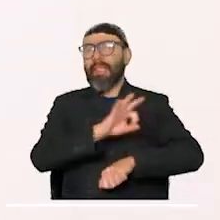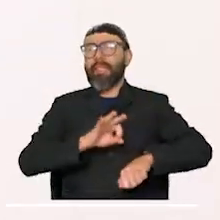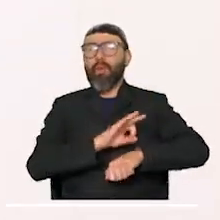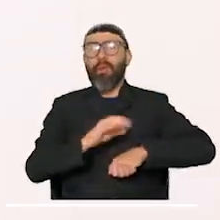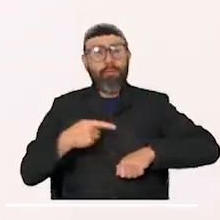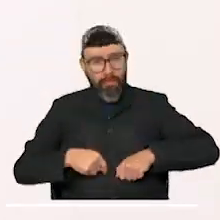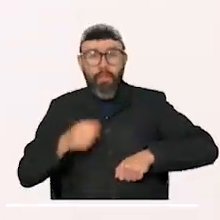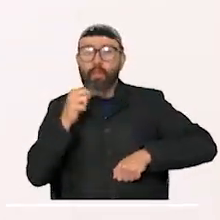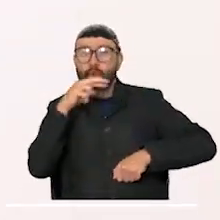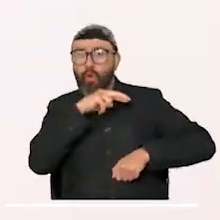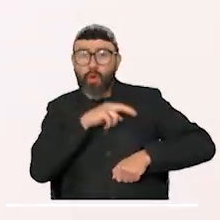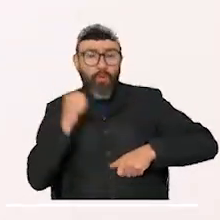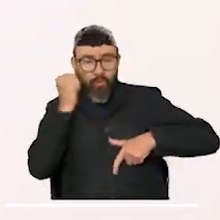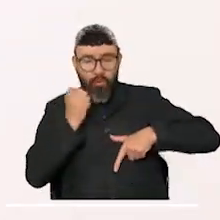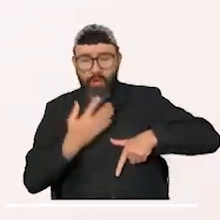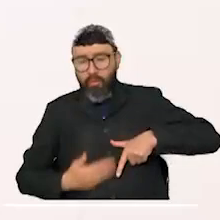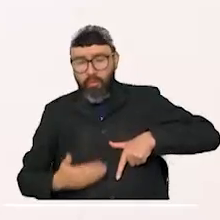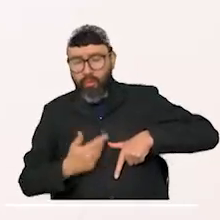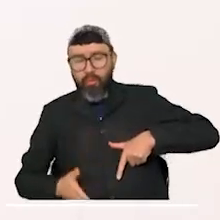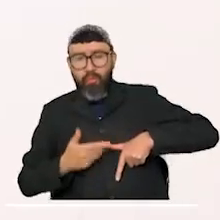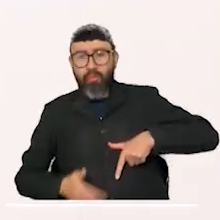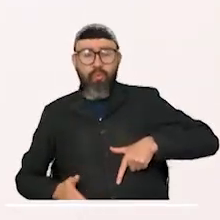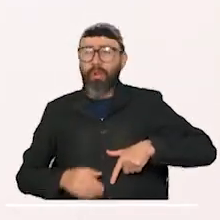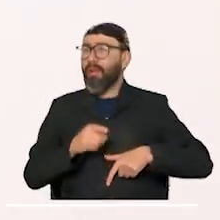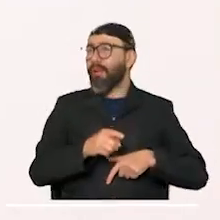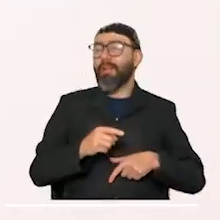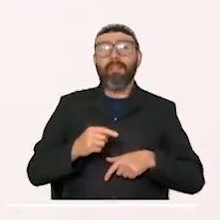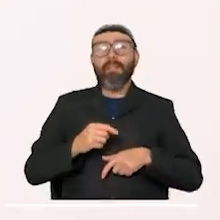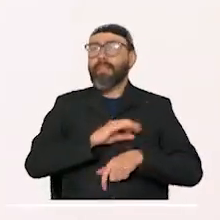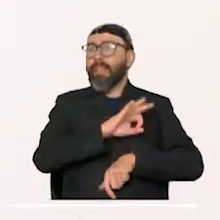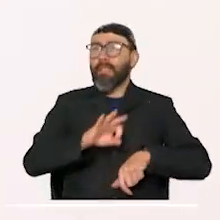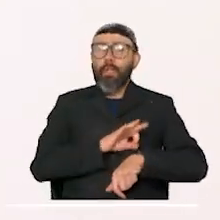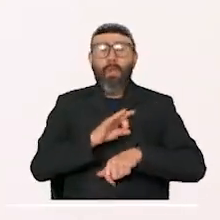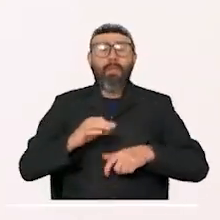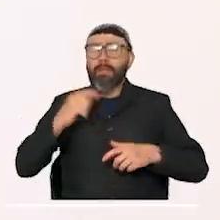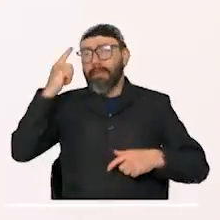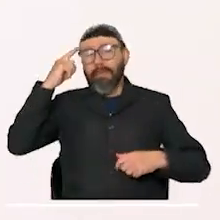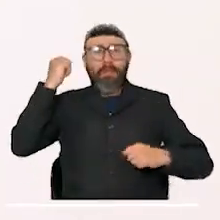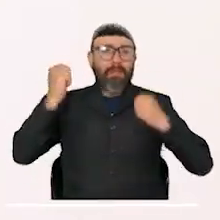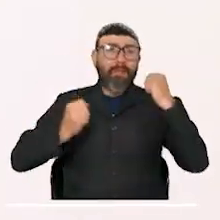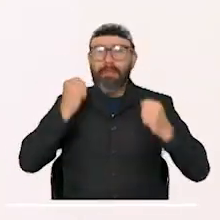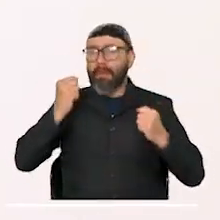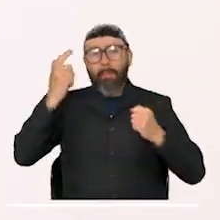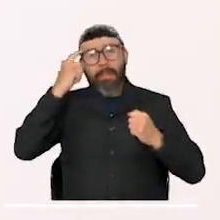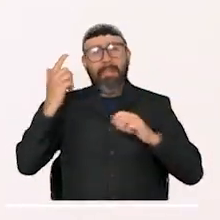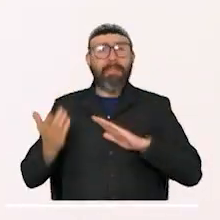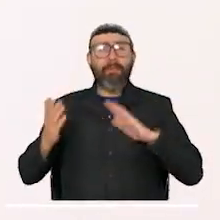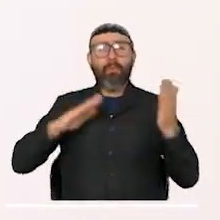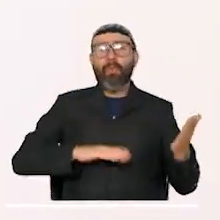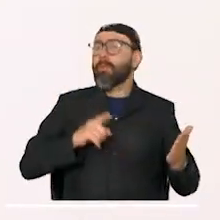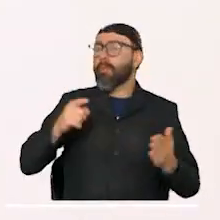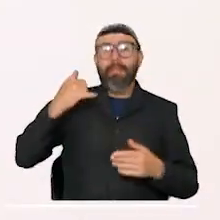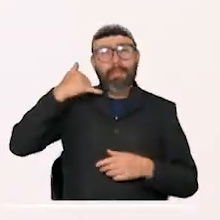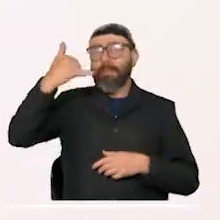a morir y no sabía cómo decirle a su mamá que se iba a morir por miedo a angustiarla entonces todo eso influye también en la salud de la mujer